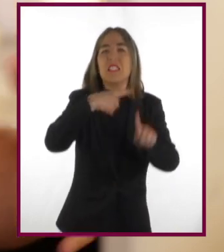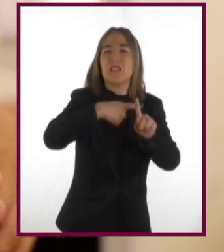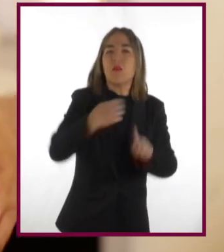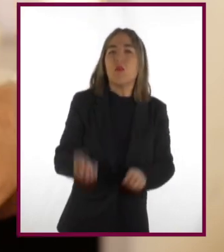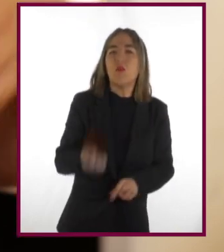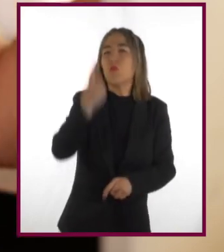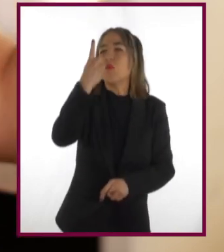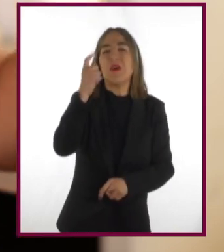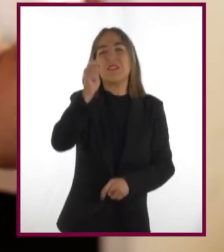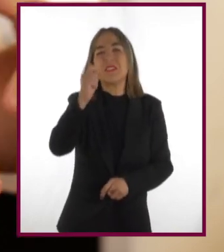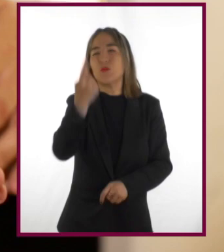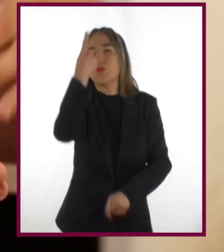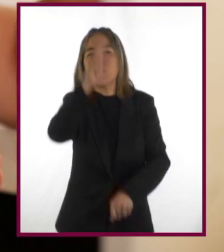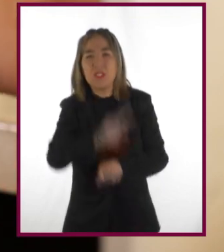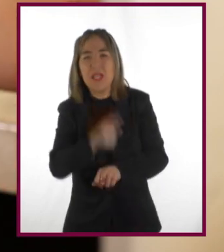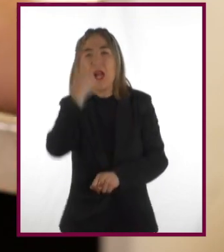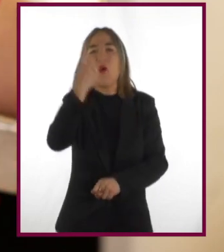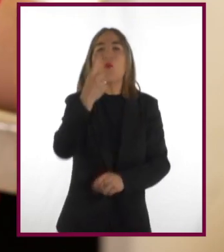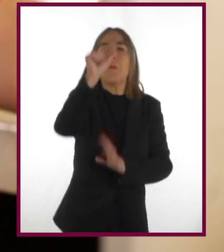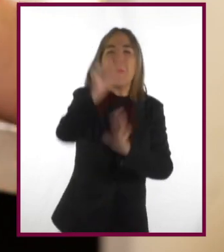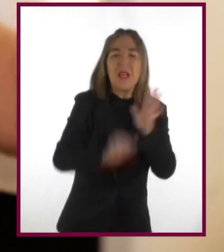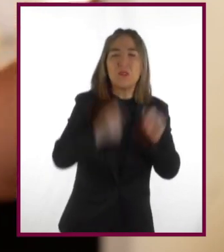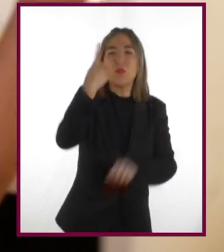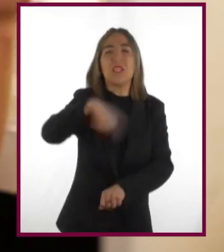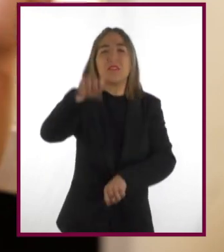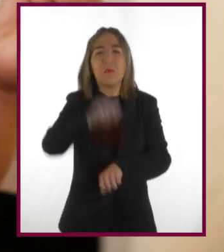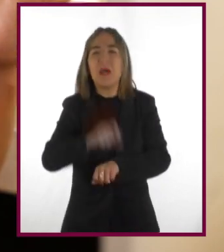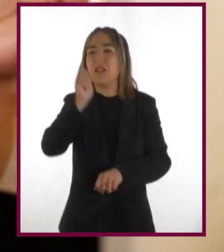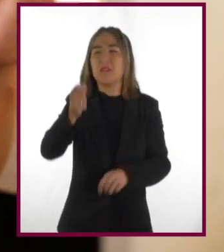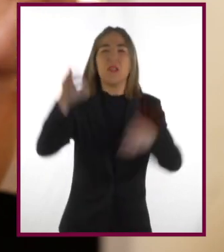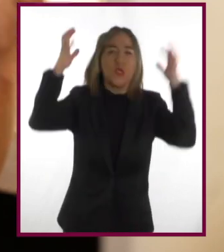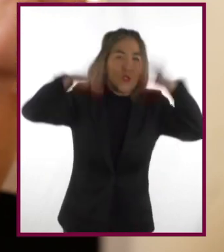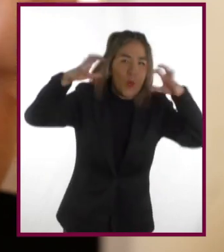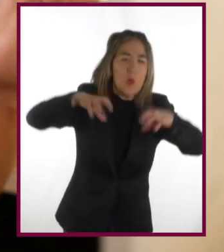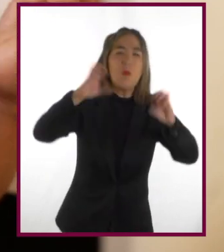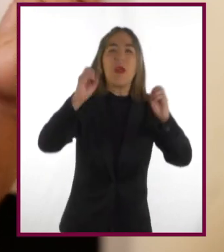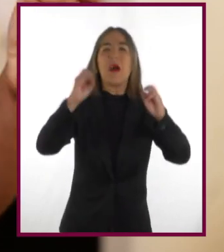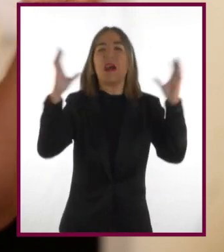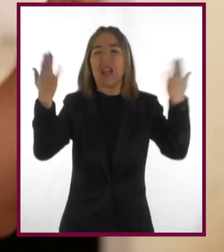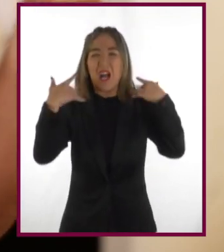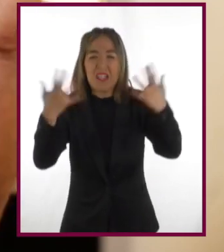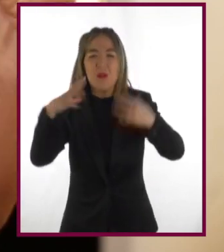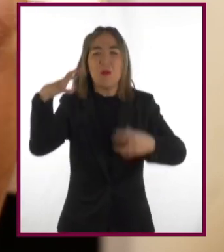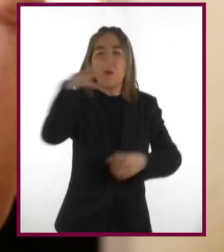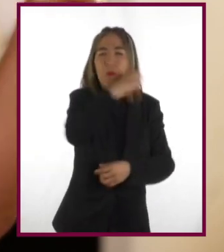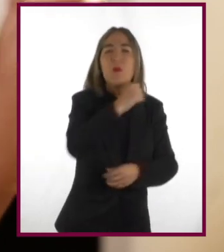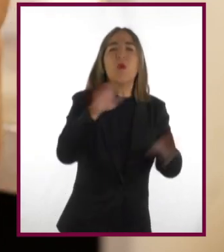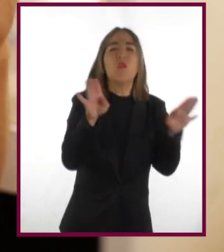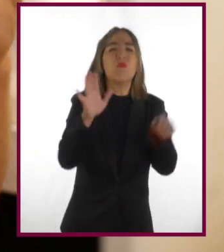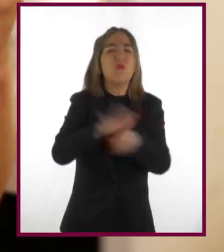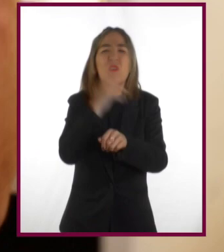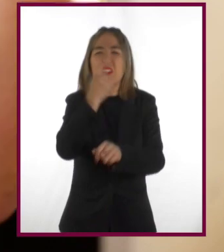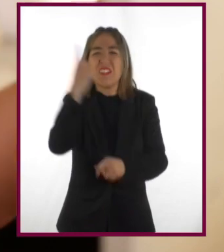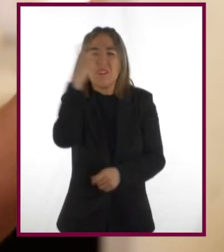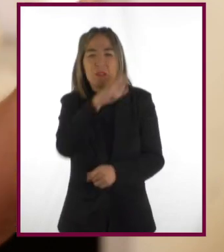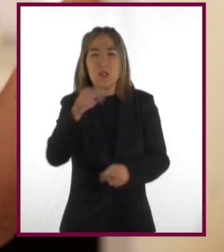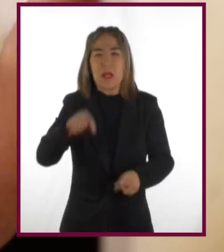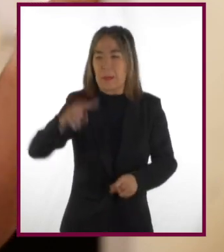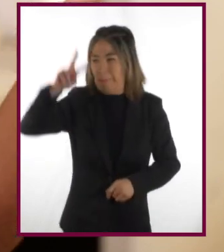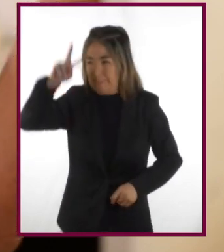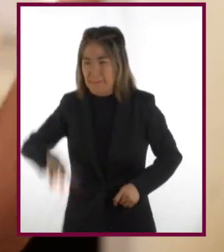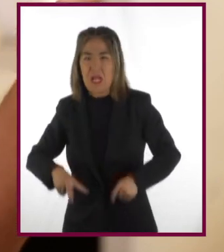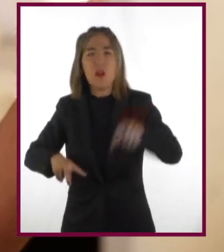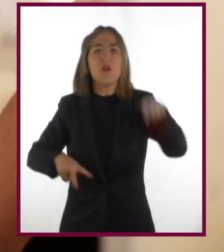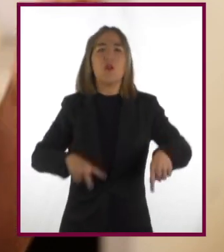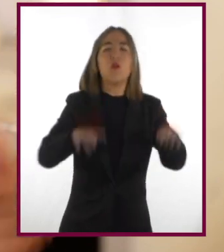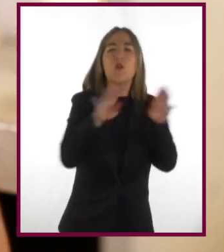tiempo, que va a ocurrir en una semana o en un mes? ¿Y por qué es tan difícil que logre hacer un match la realidad con